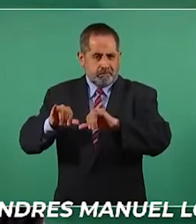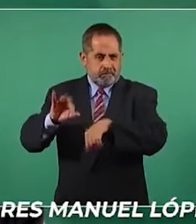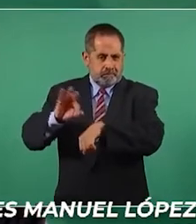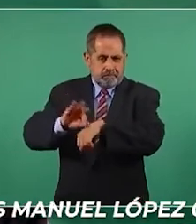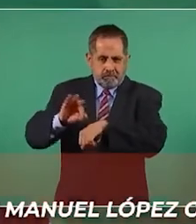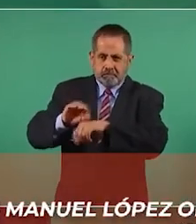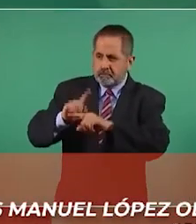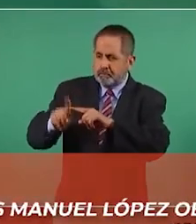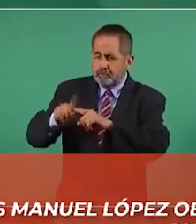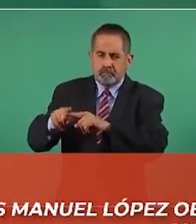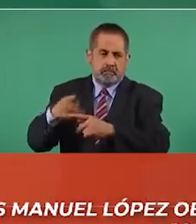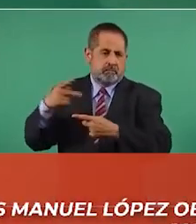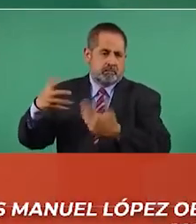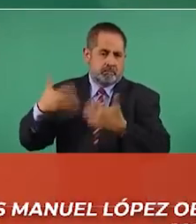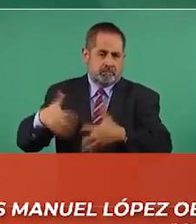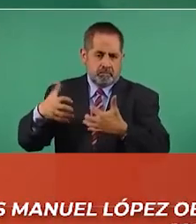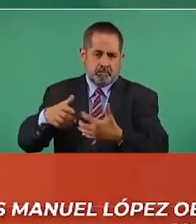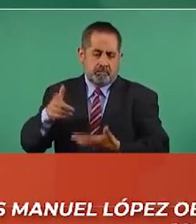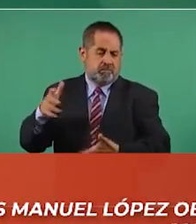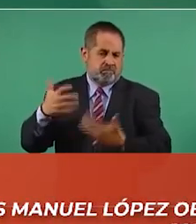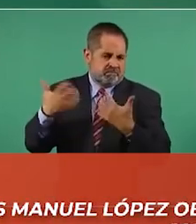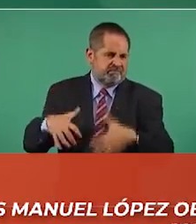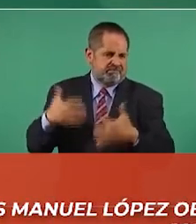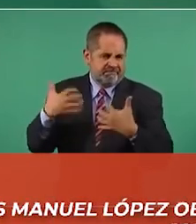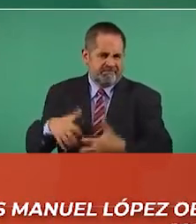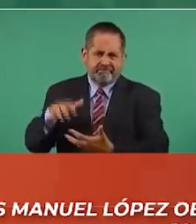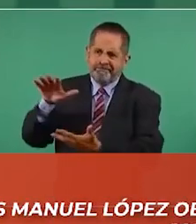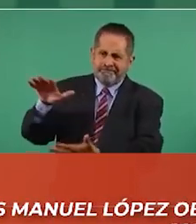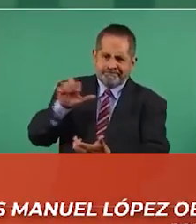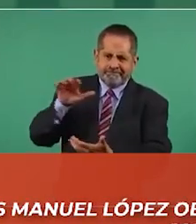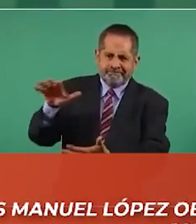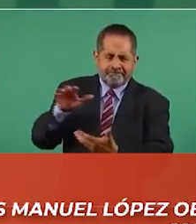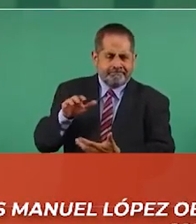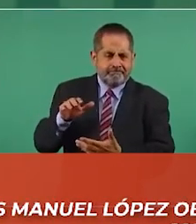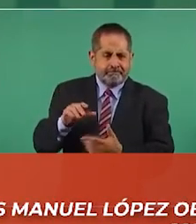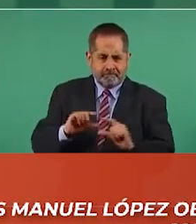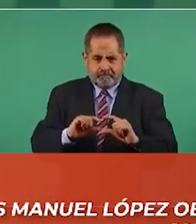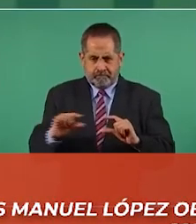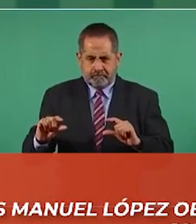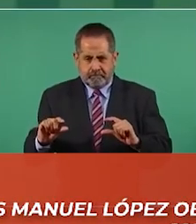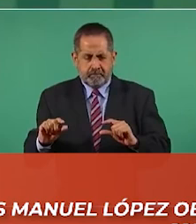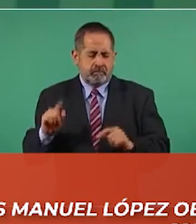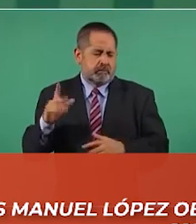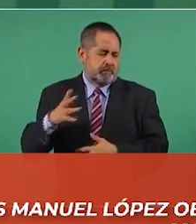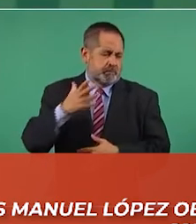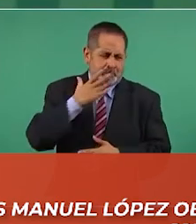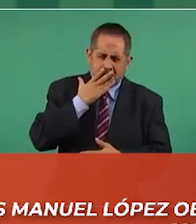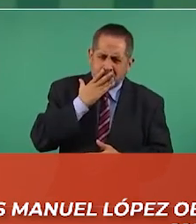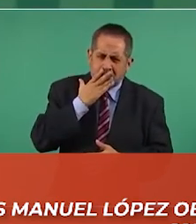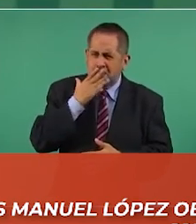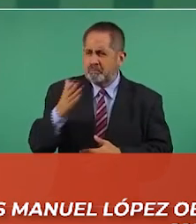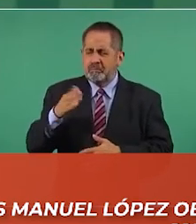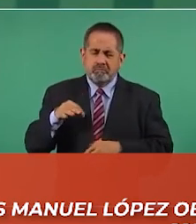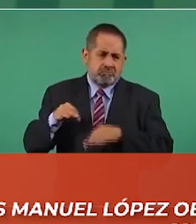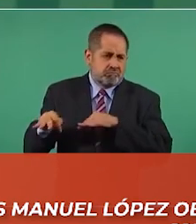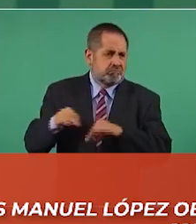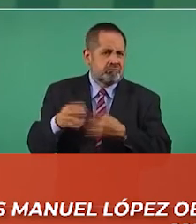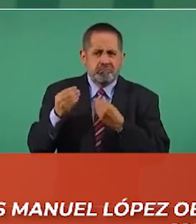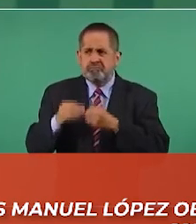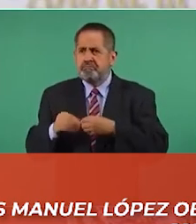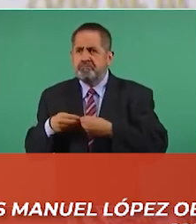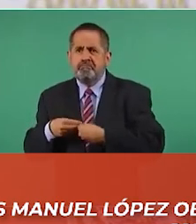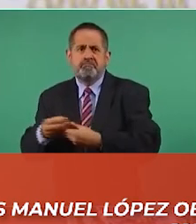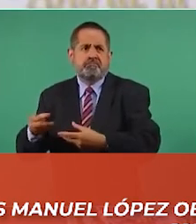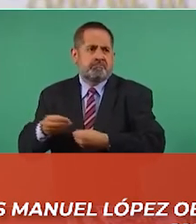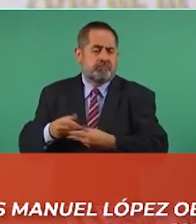pues ellos producen vacunas y han hecho una labor extraordinaria.